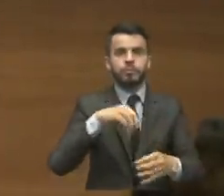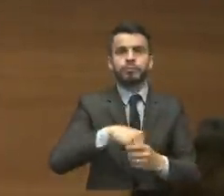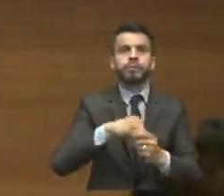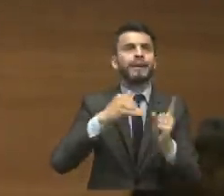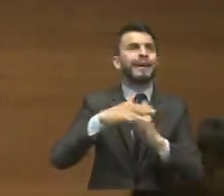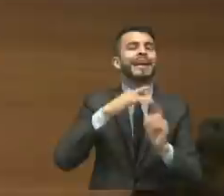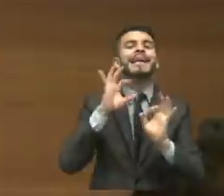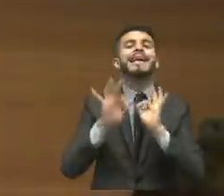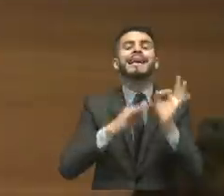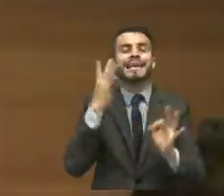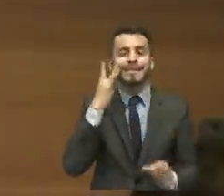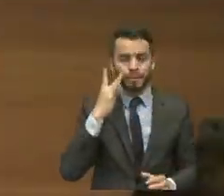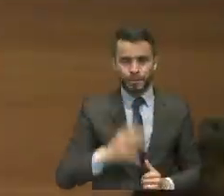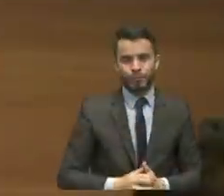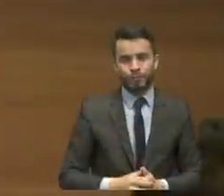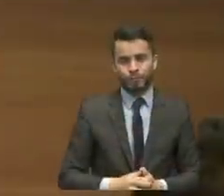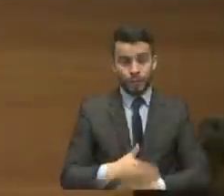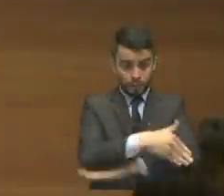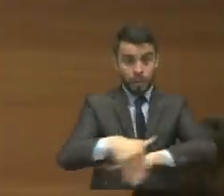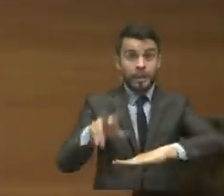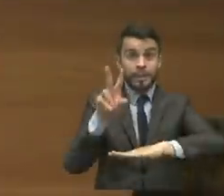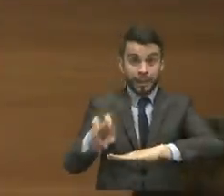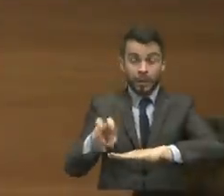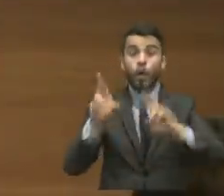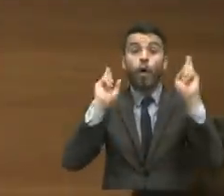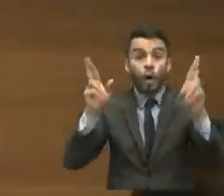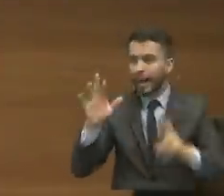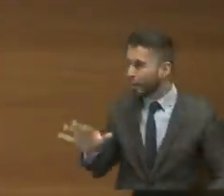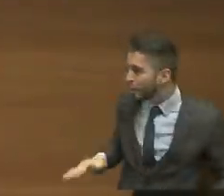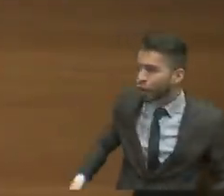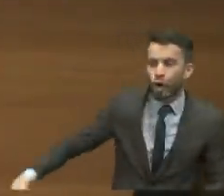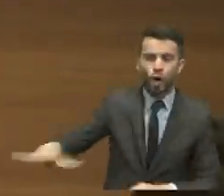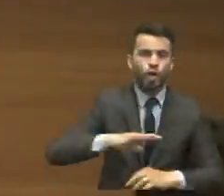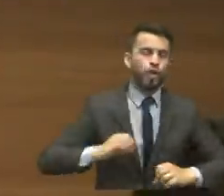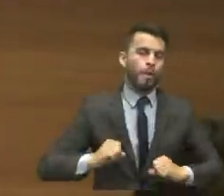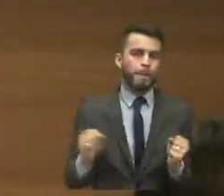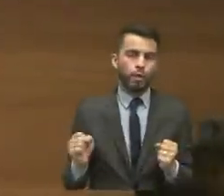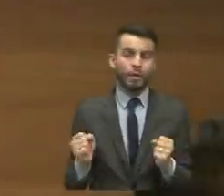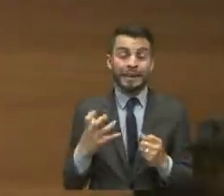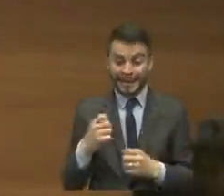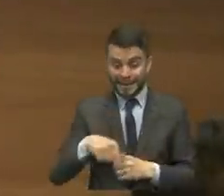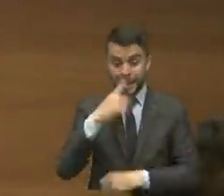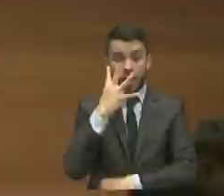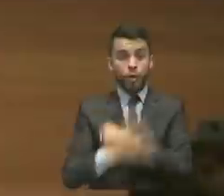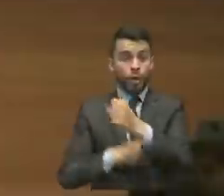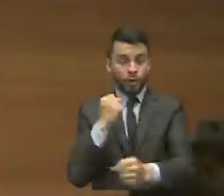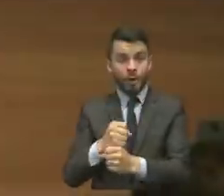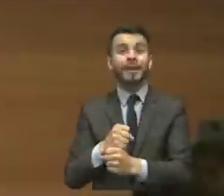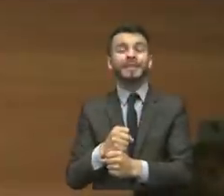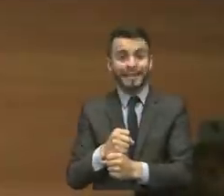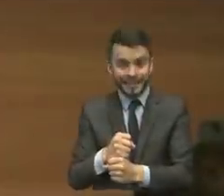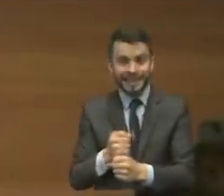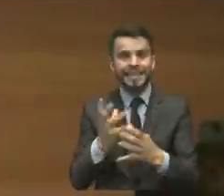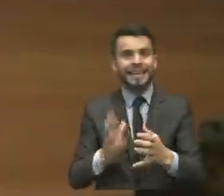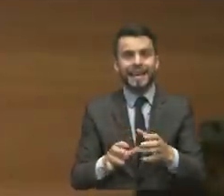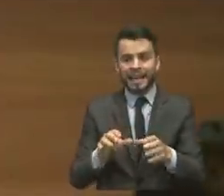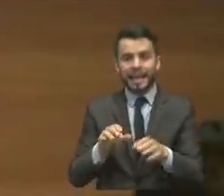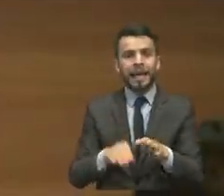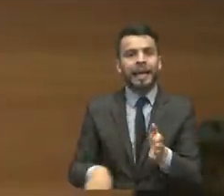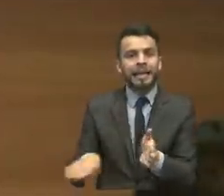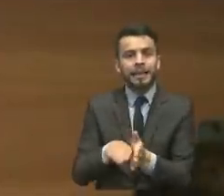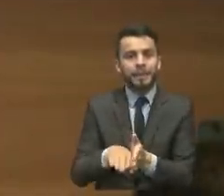No solo en este corredor, sino en toda la ciudad, es meta de este cuatrenio reemplazar el SITP